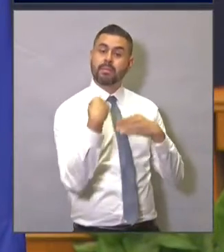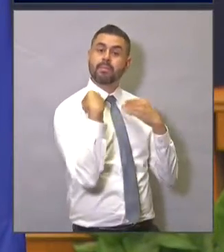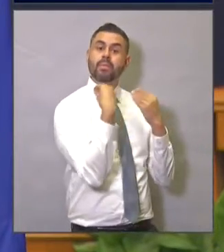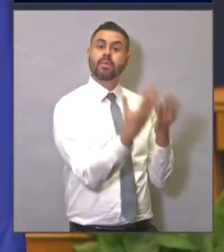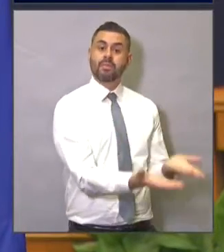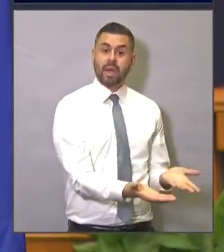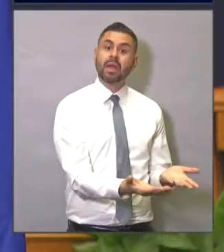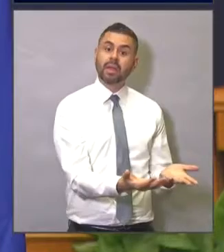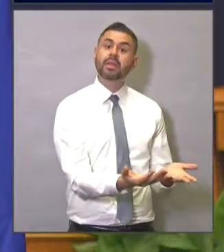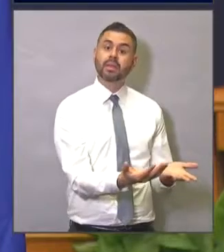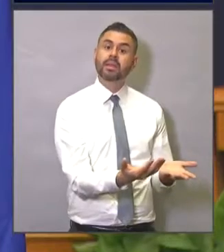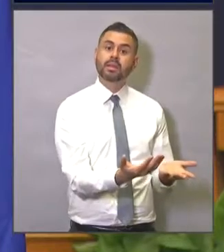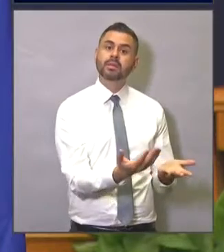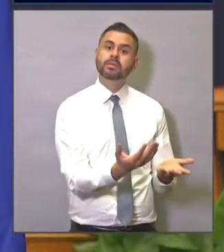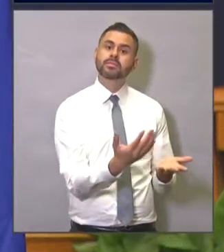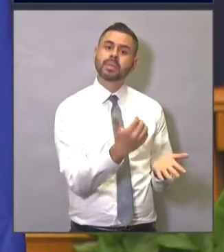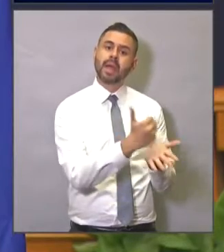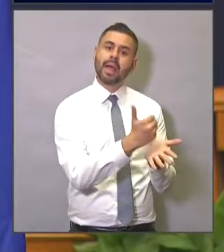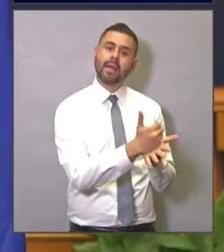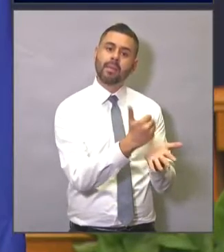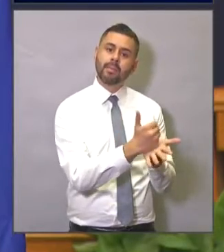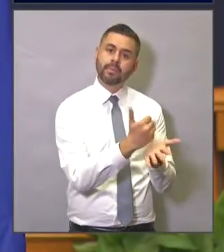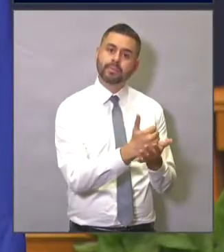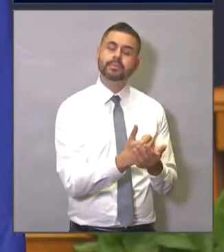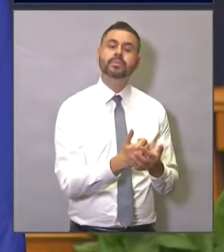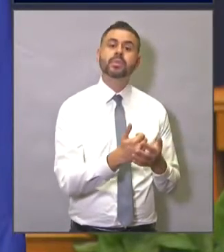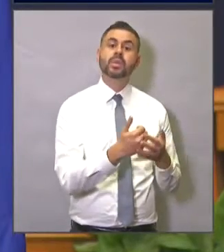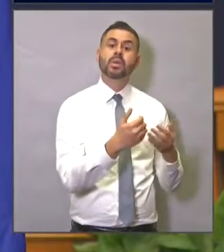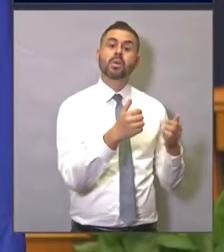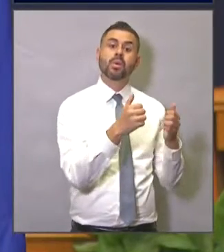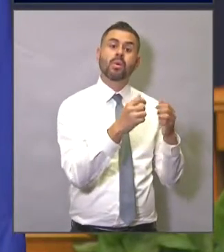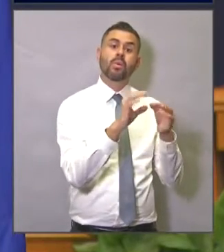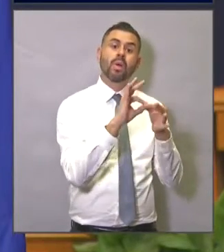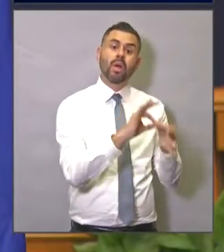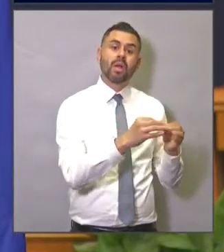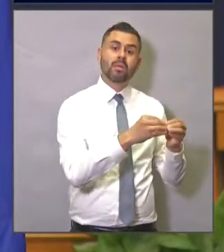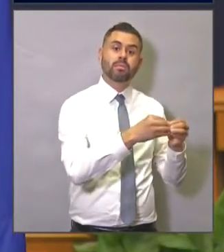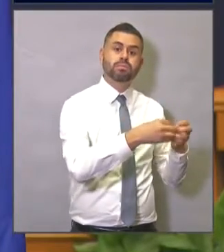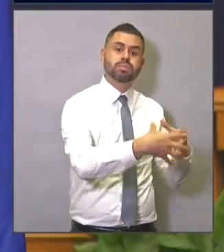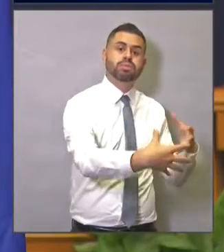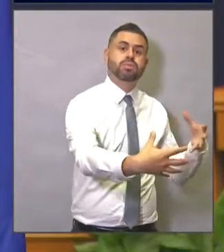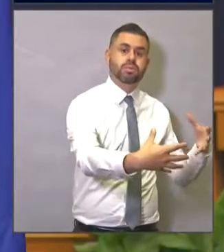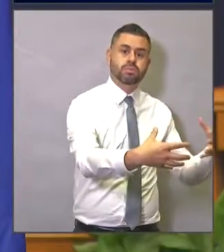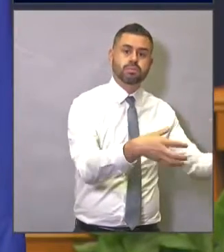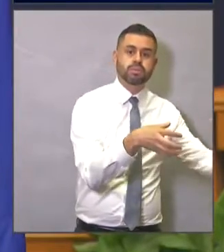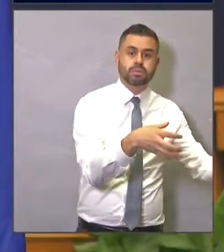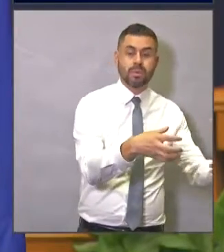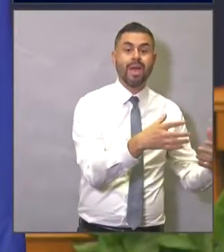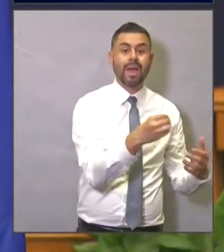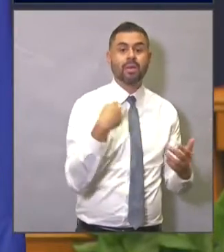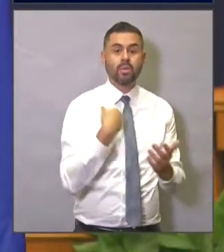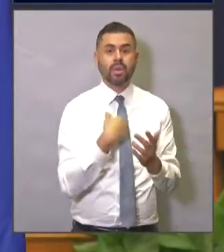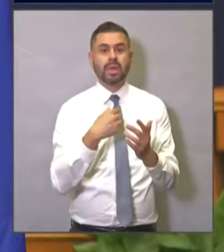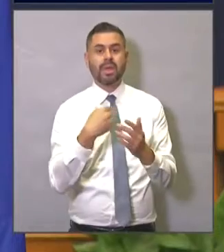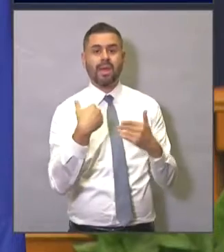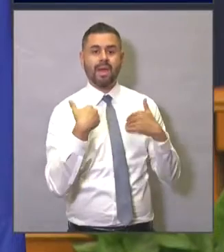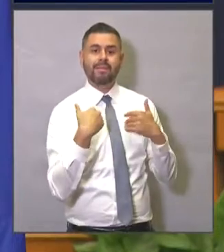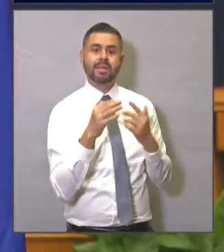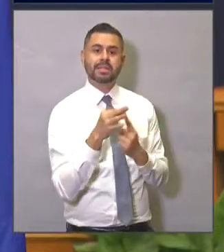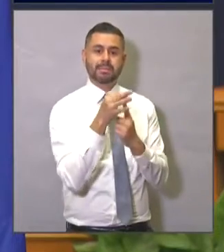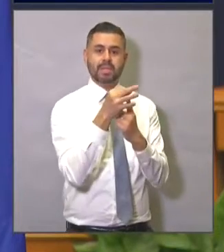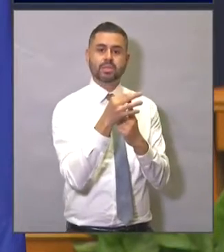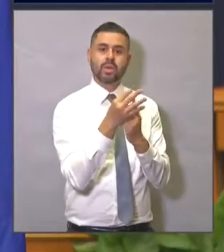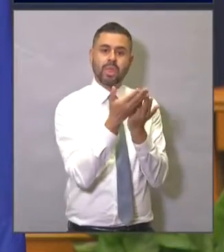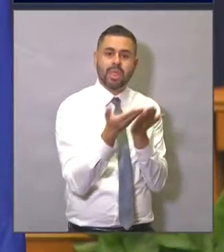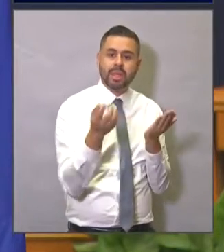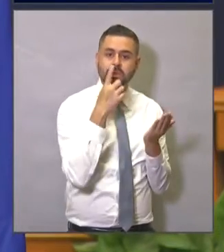específicas que han sido más afectados por los brotes y hemos creado materiales específicamente para ellos y todos